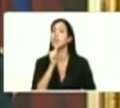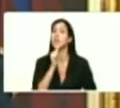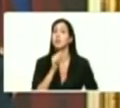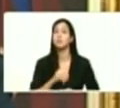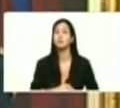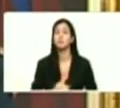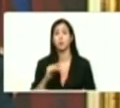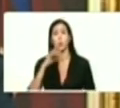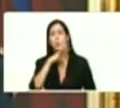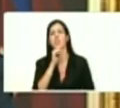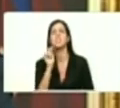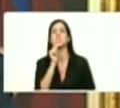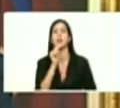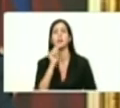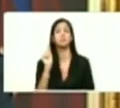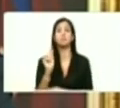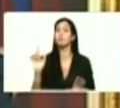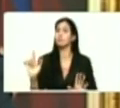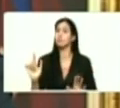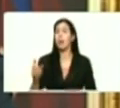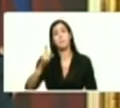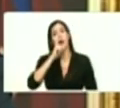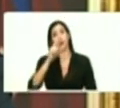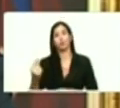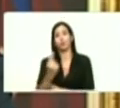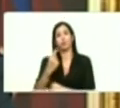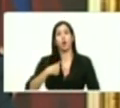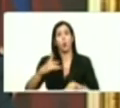a quien a Maduro